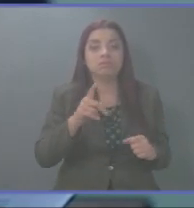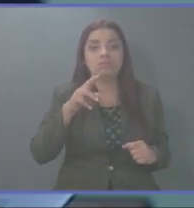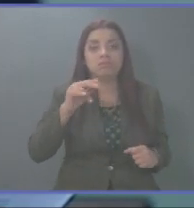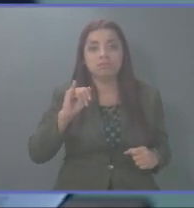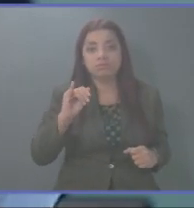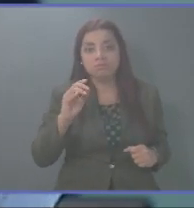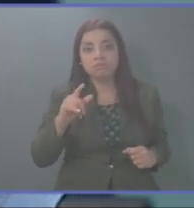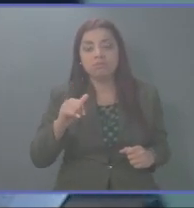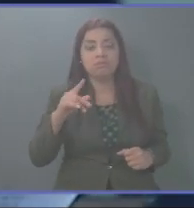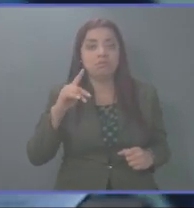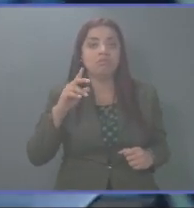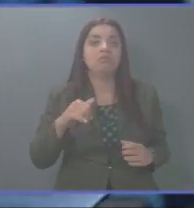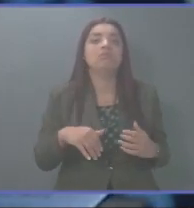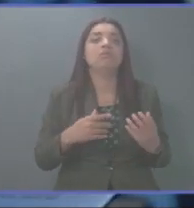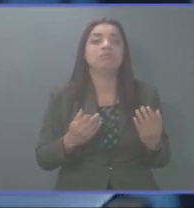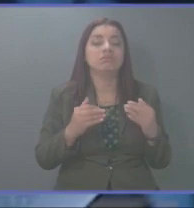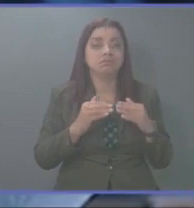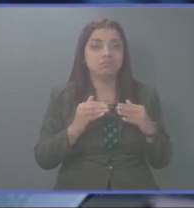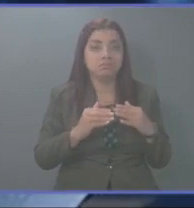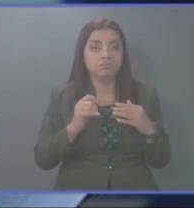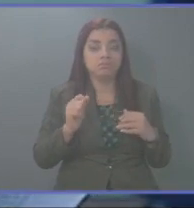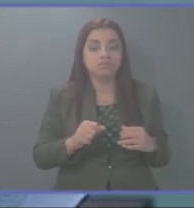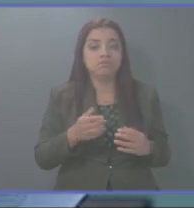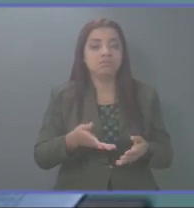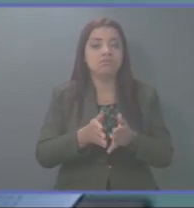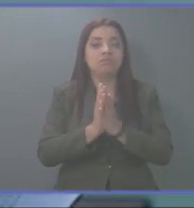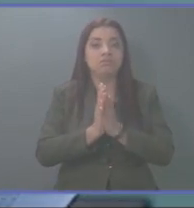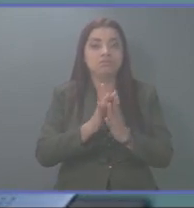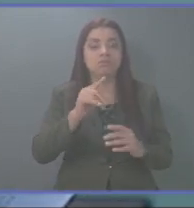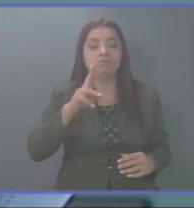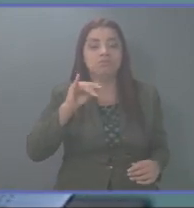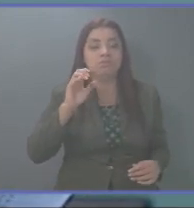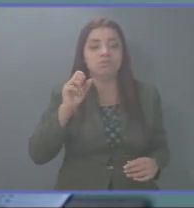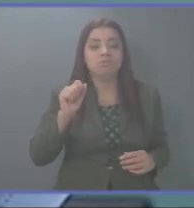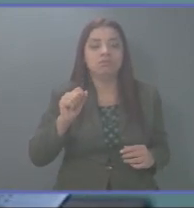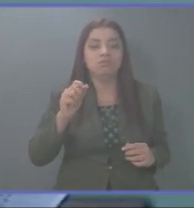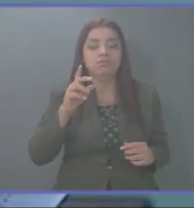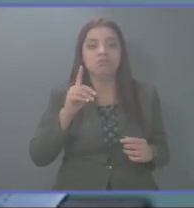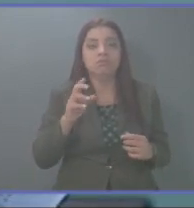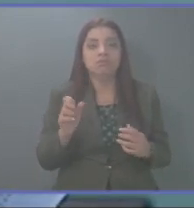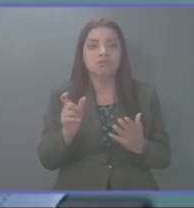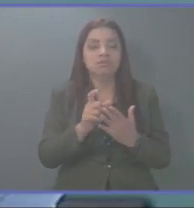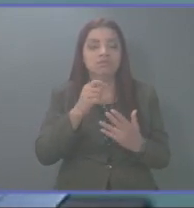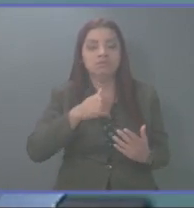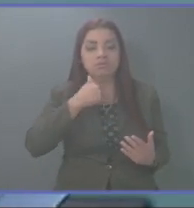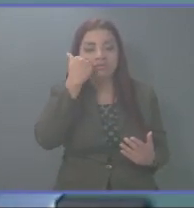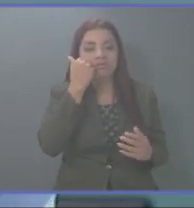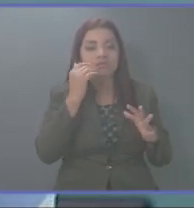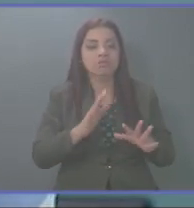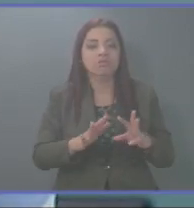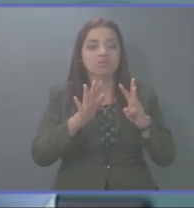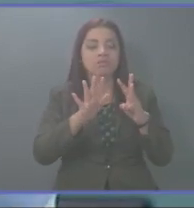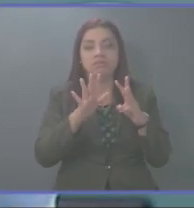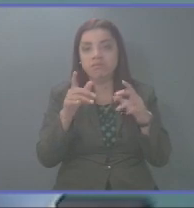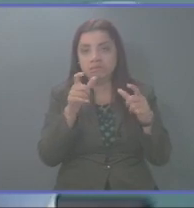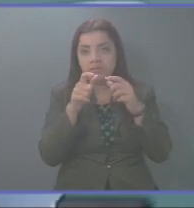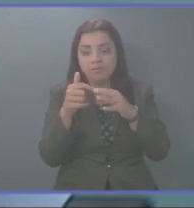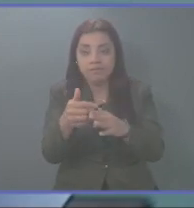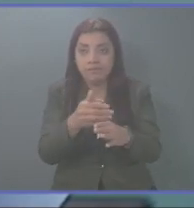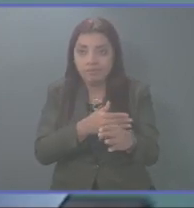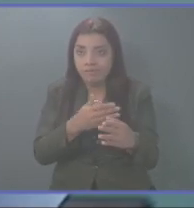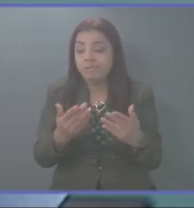de identidad o, en su caso, de la solicitud del DUI, en el caso de los jóvenes que cumplirán 18 años antes de la